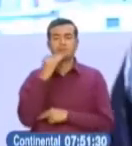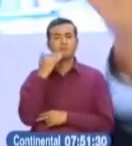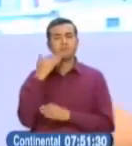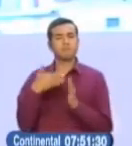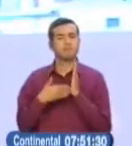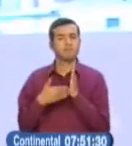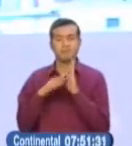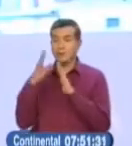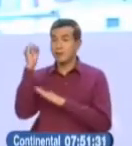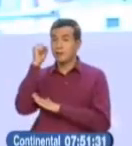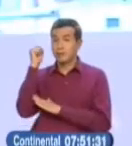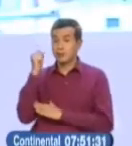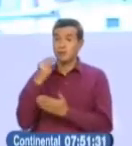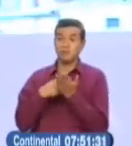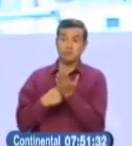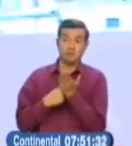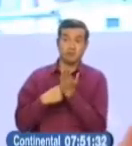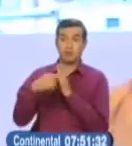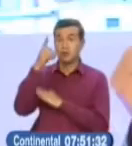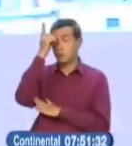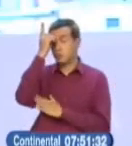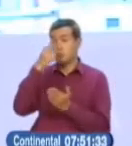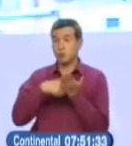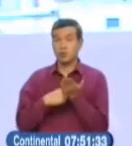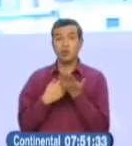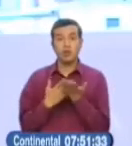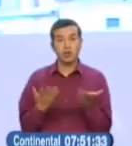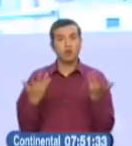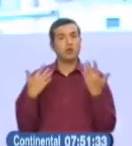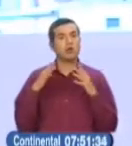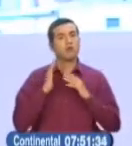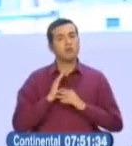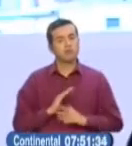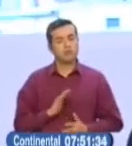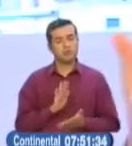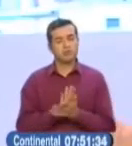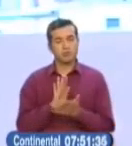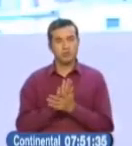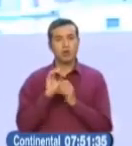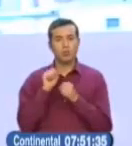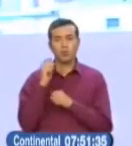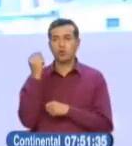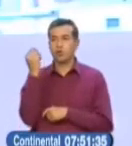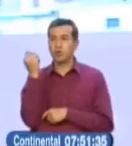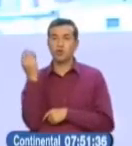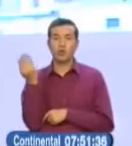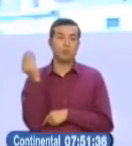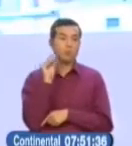ejemplo exitoso de renegociación de deuda. Eso liberó un conjunto de recursos que se los puede poner en